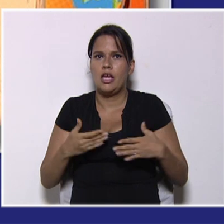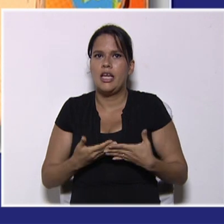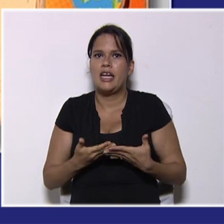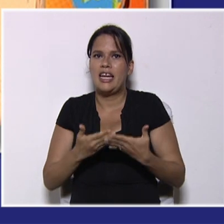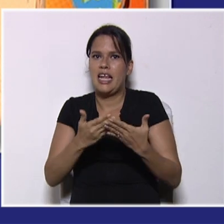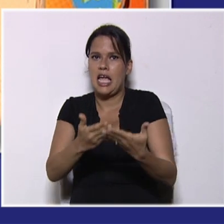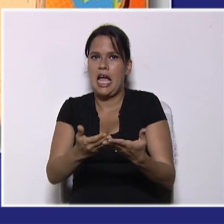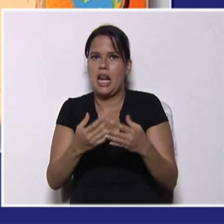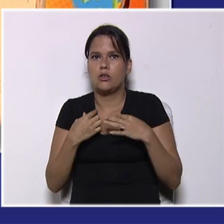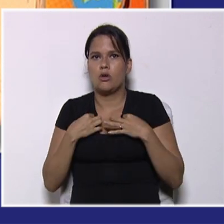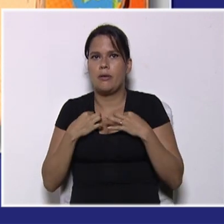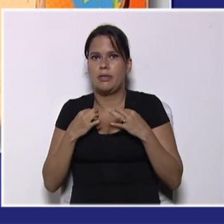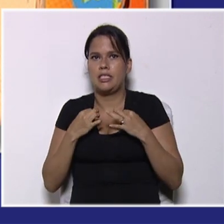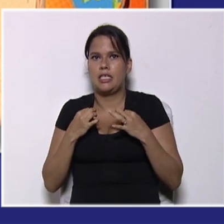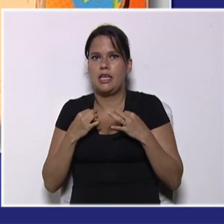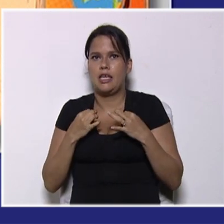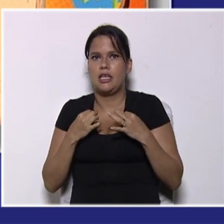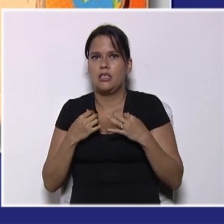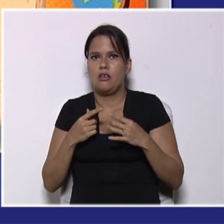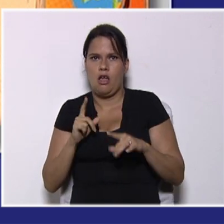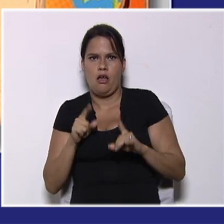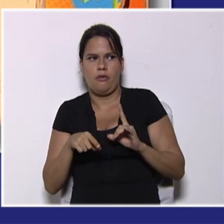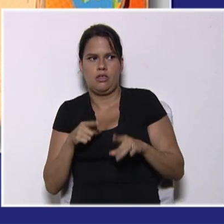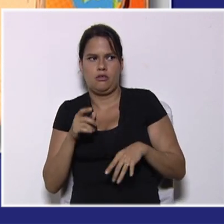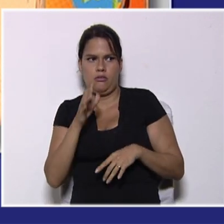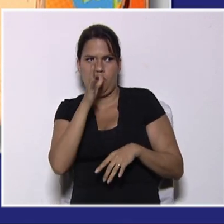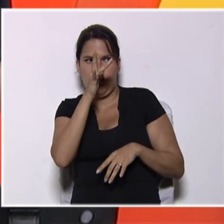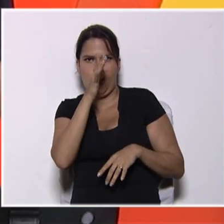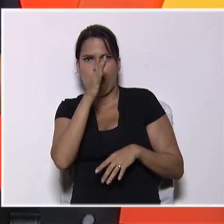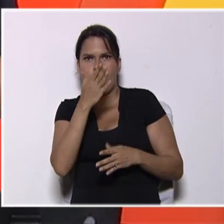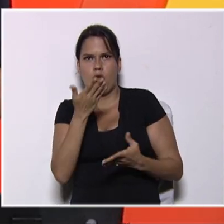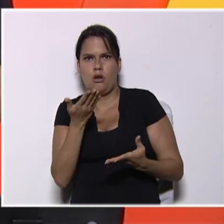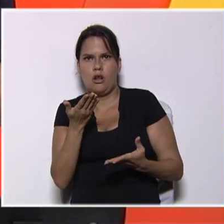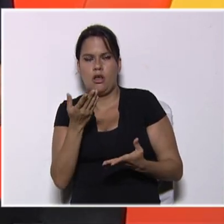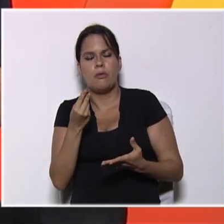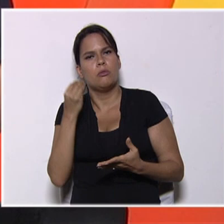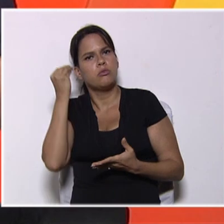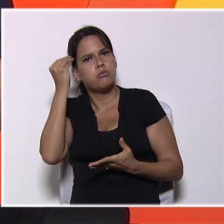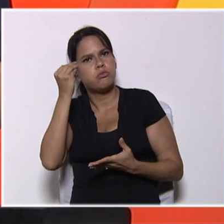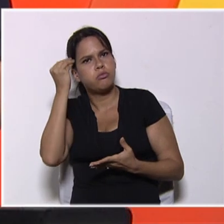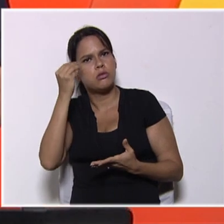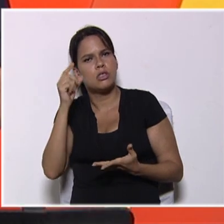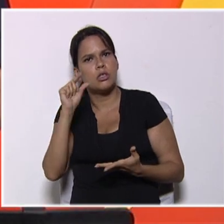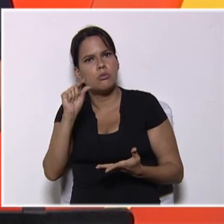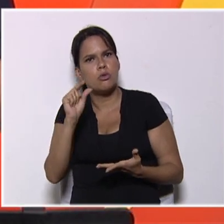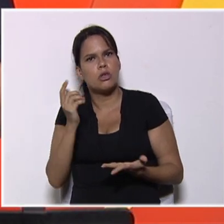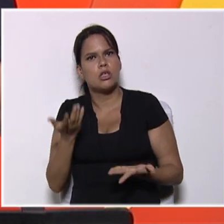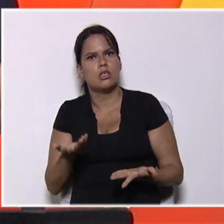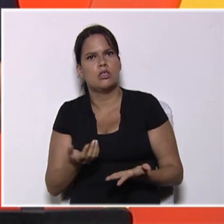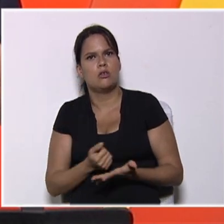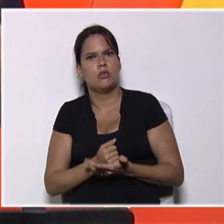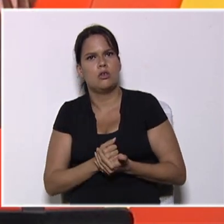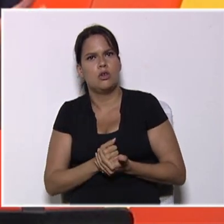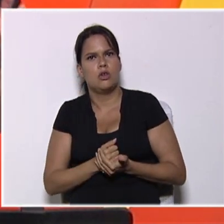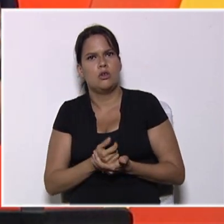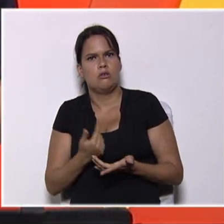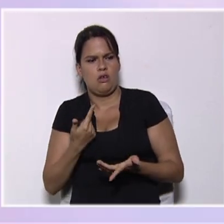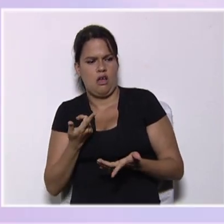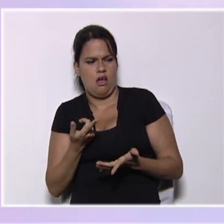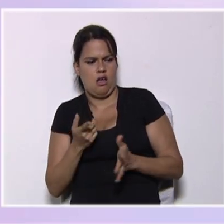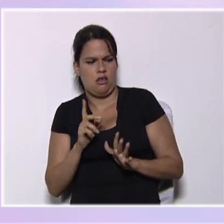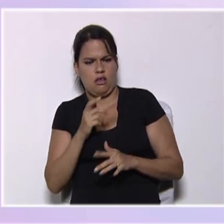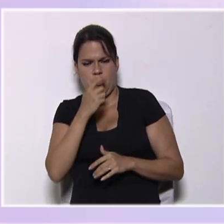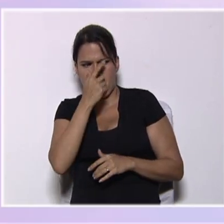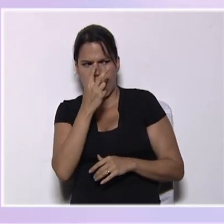camisa. Y entonces a veces lo toman a burla, y vamos a ser reflexivos al respecto, lo toman como algo denigrante